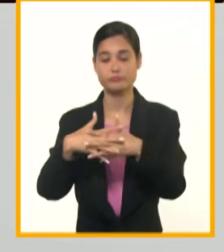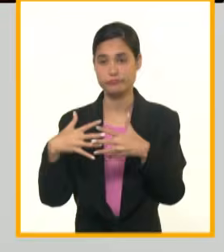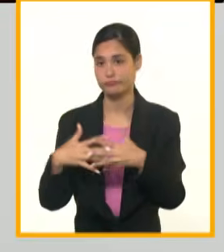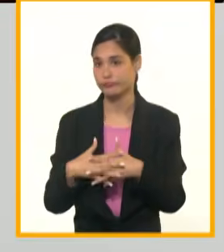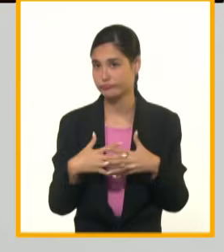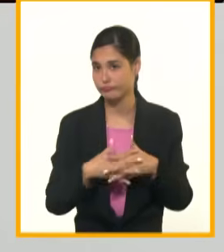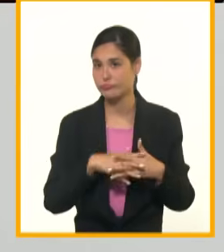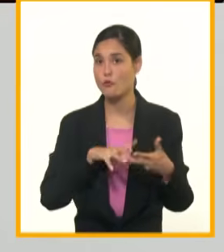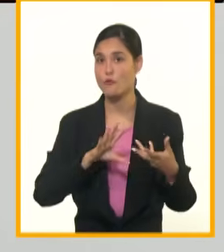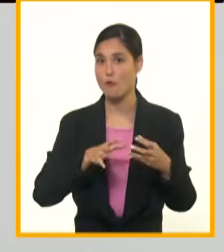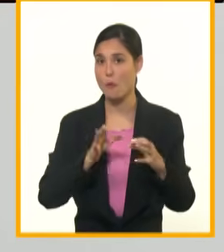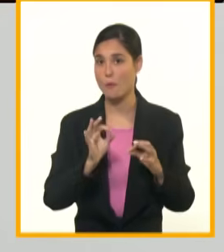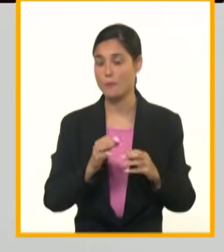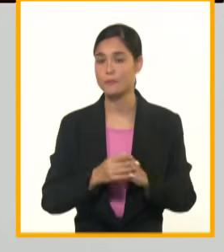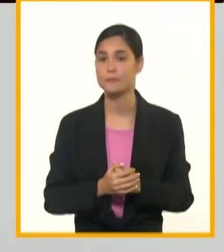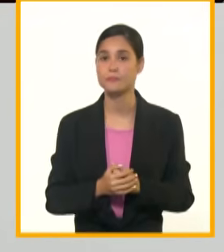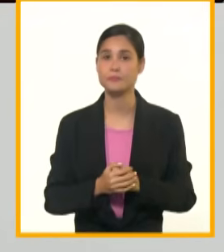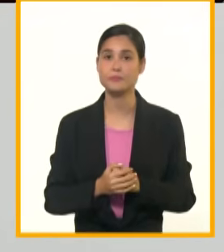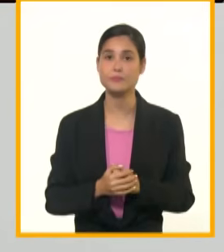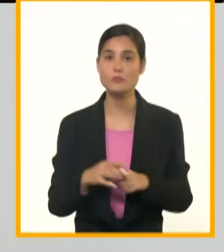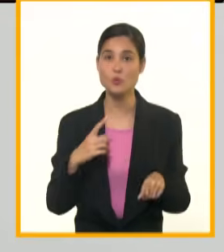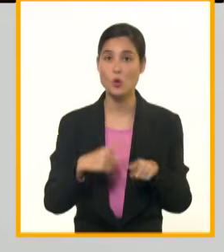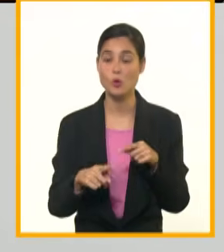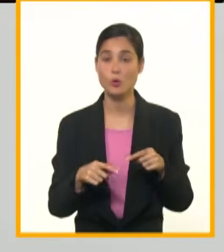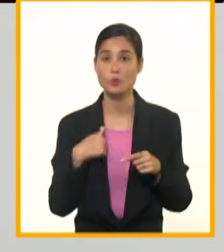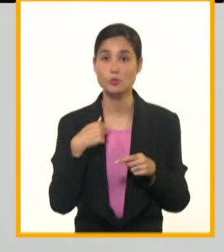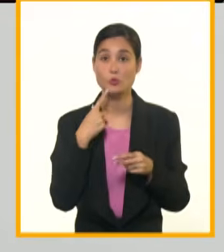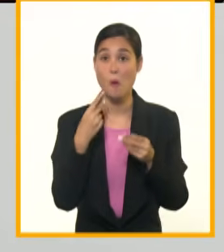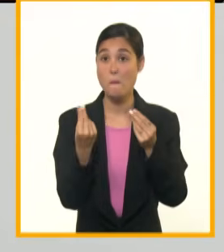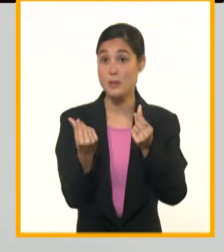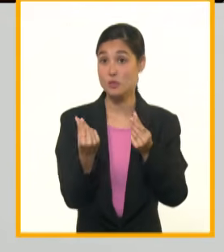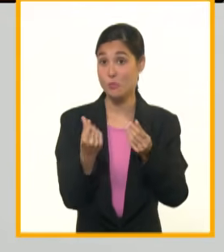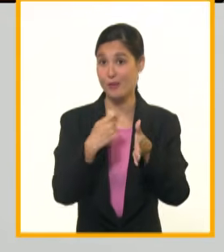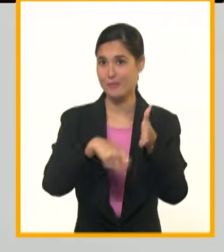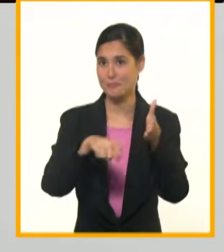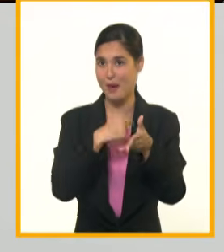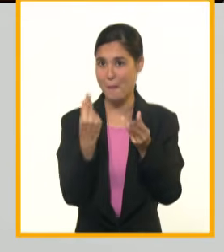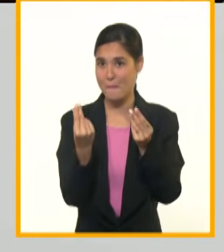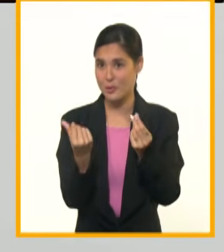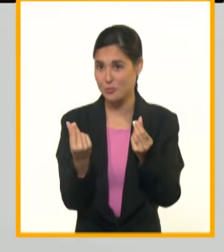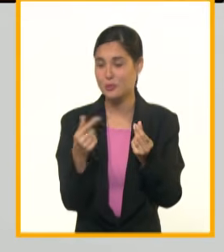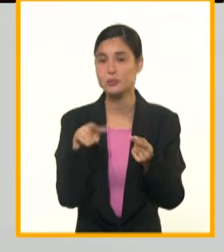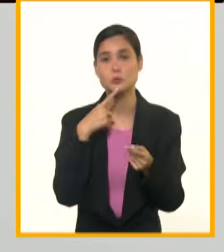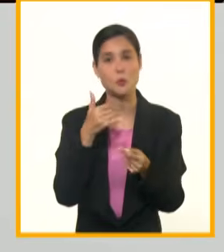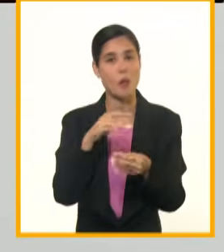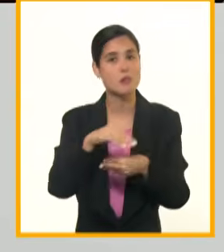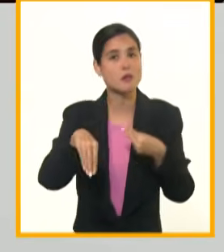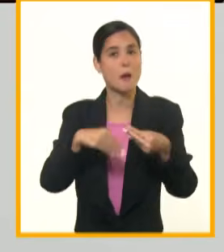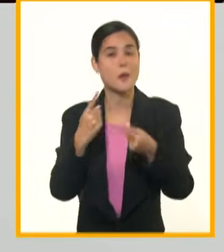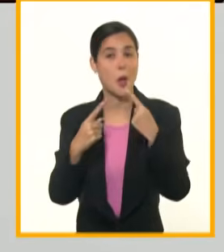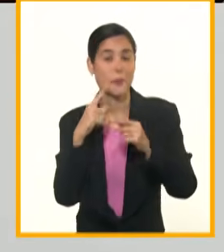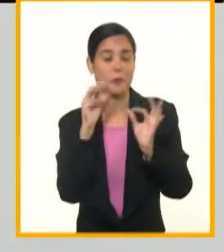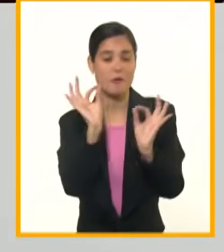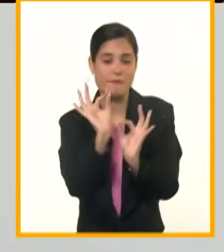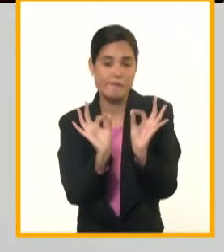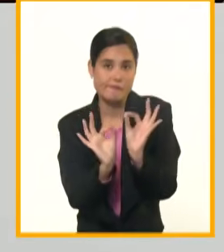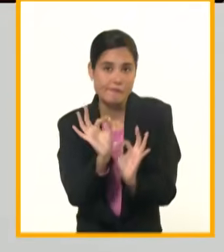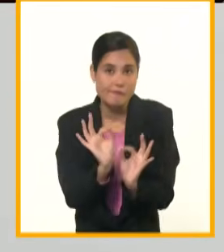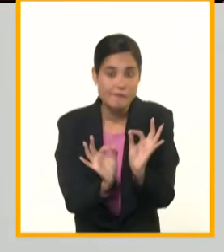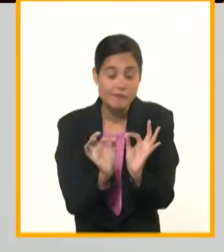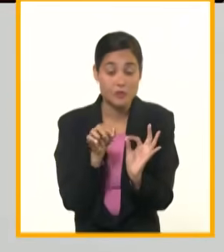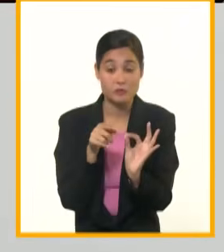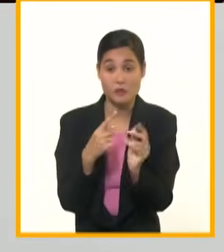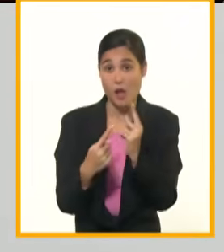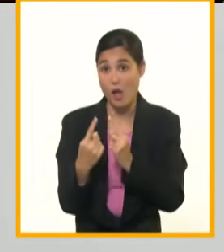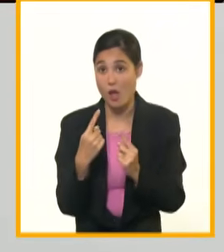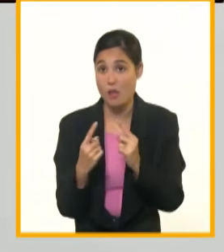gestión adecuada del presupuesto que da traste con este resultado, que tiene que ver además con una gestión